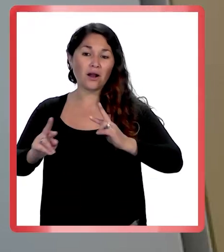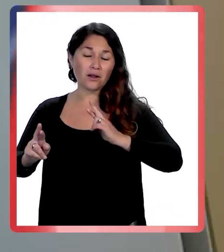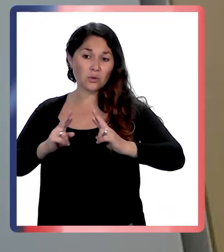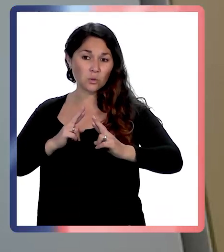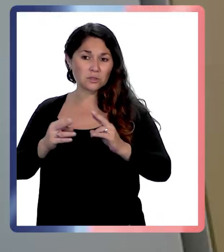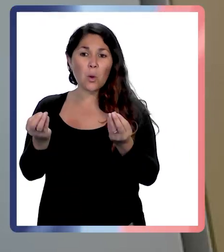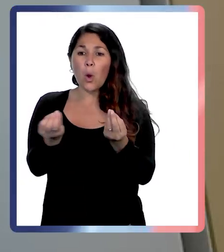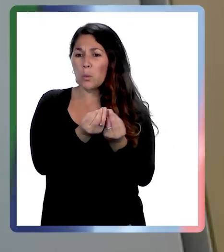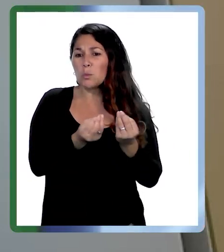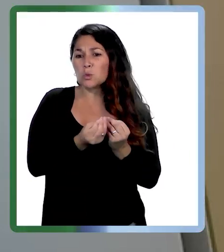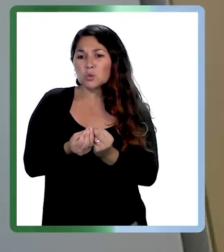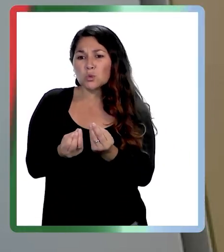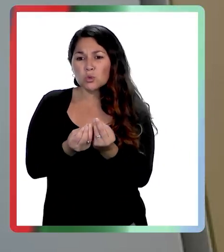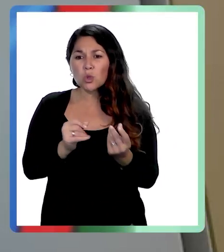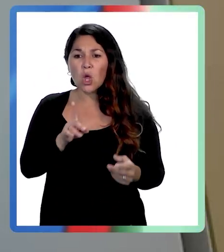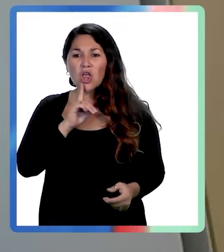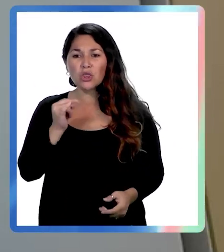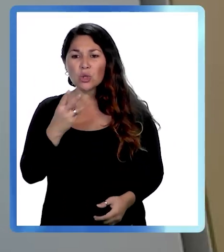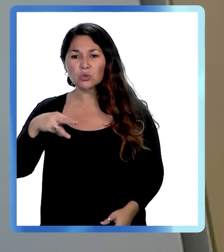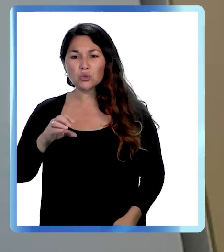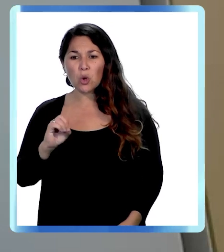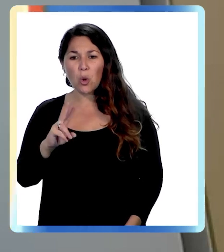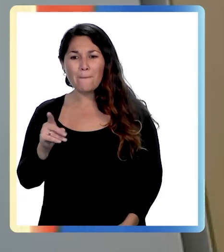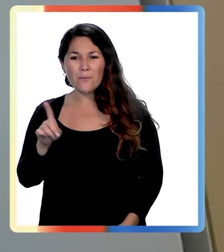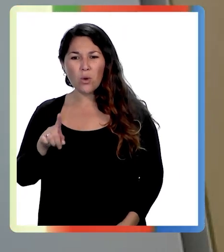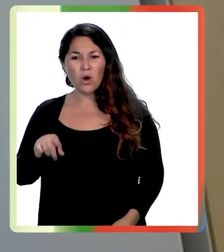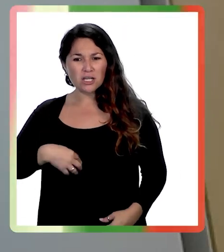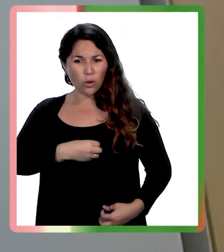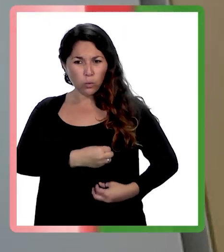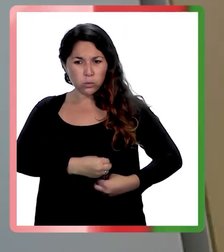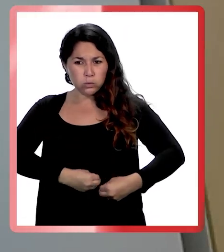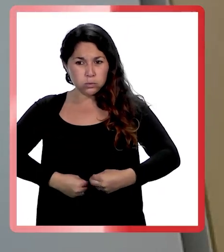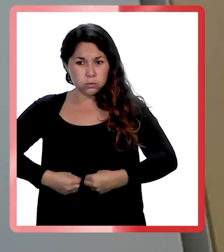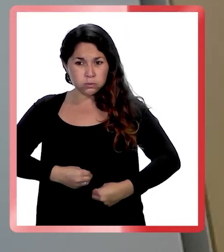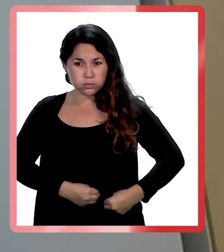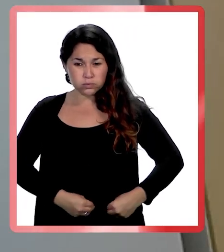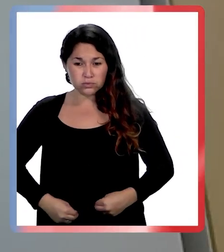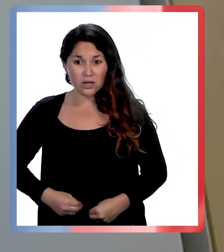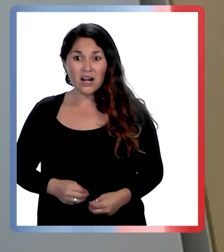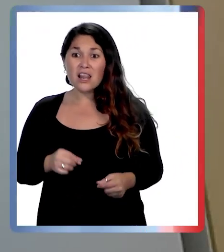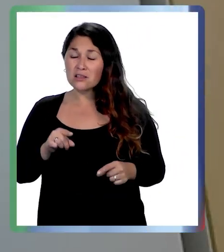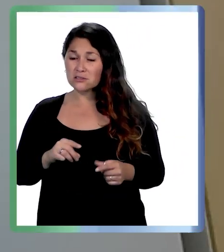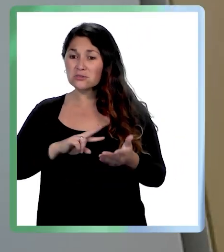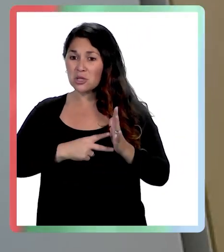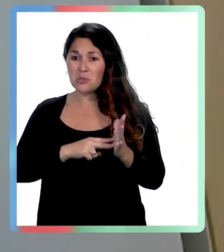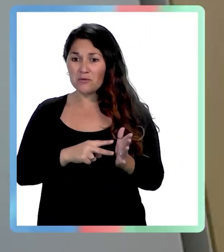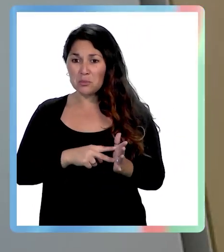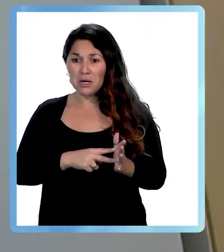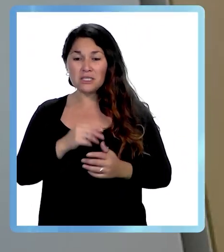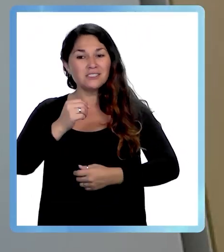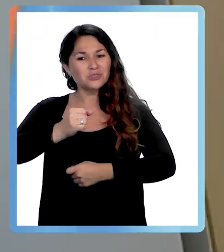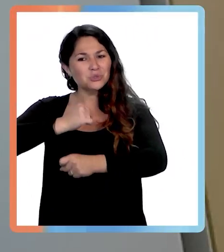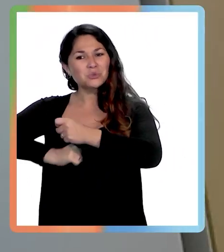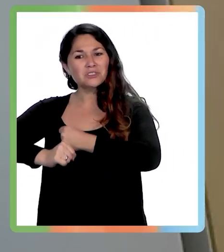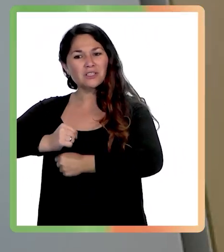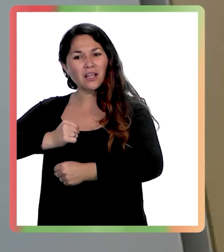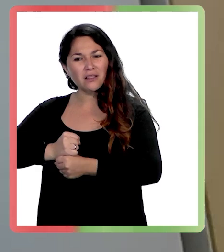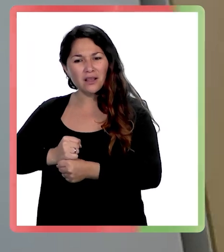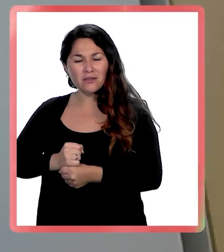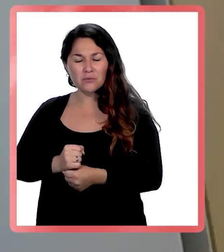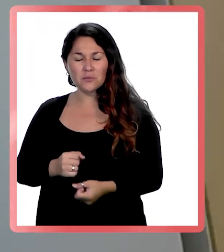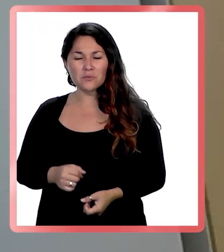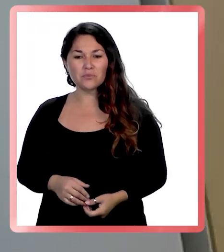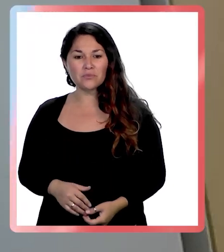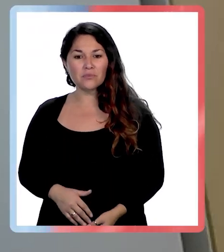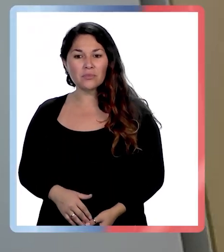tiene asociación sobre todo con muchos tumores de la esfera digestiva, y que lamentablemente también lo preocupante es que es en edades